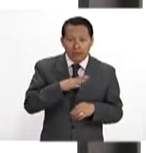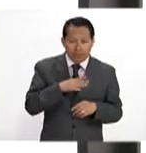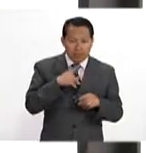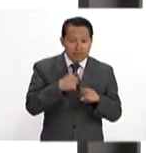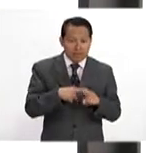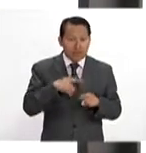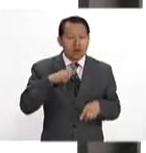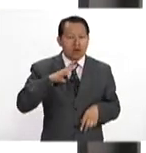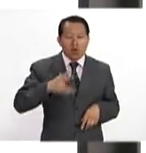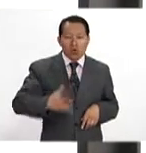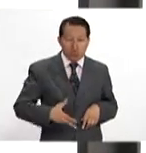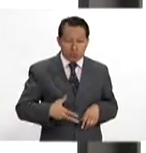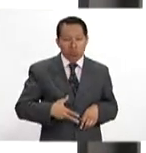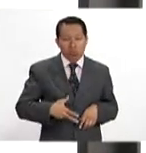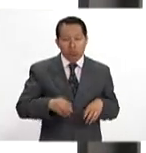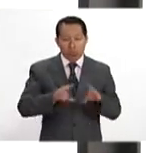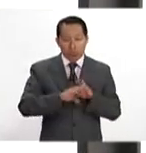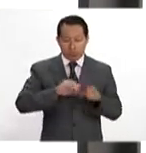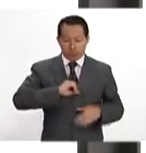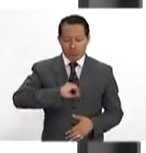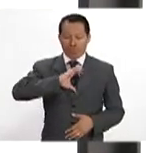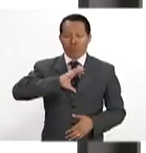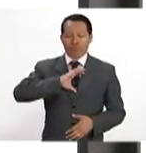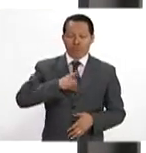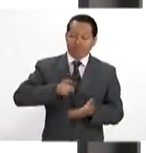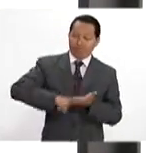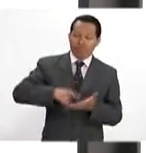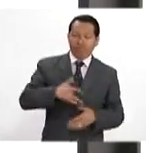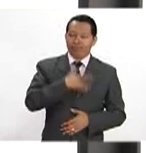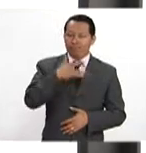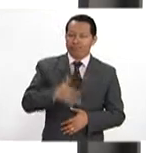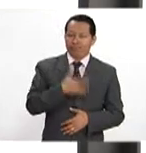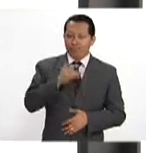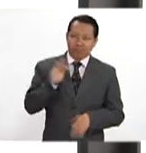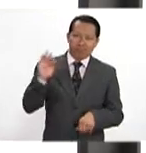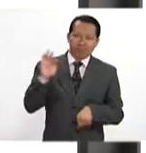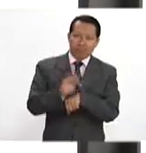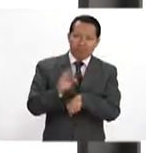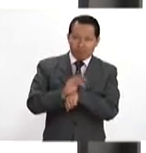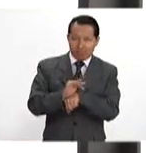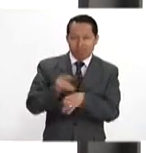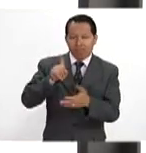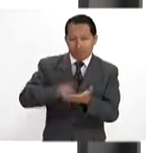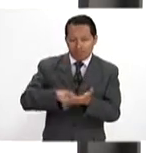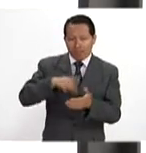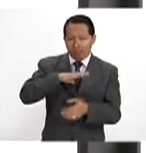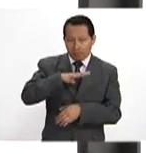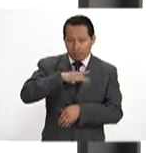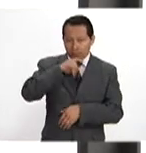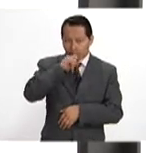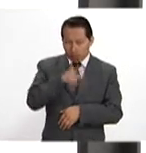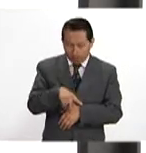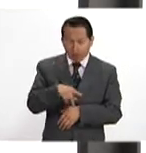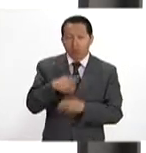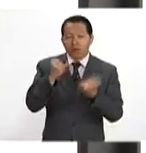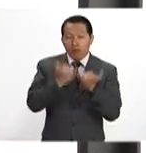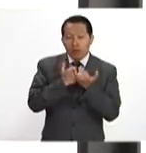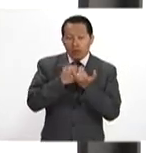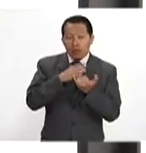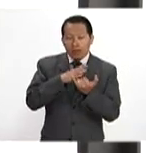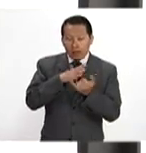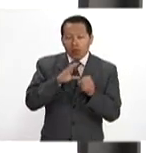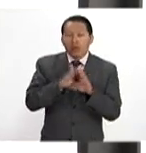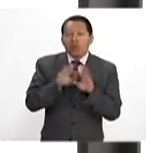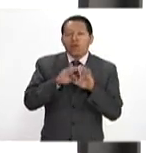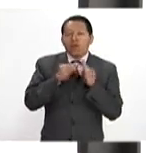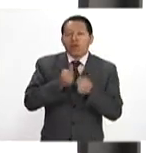de identidad que tenemos y que finalmente ahí están presentes y es una manera de